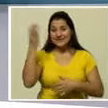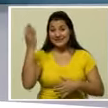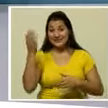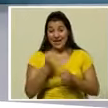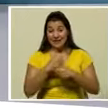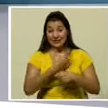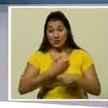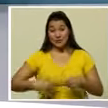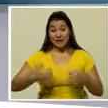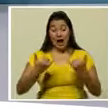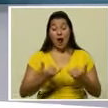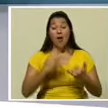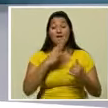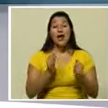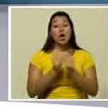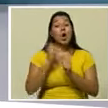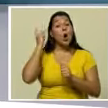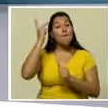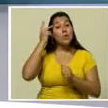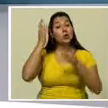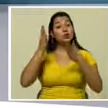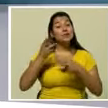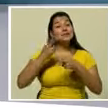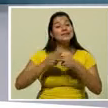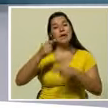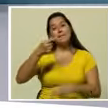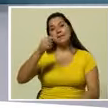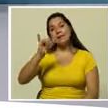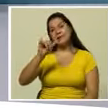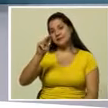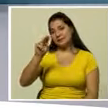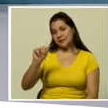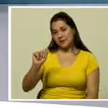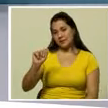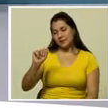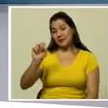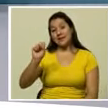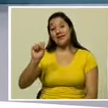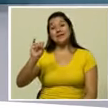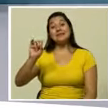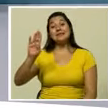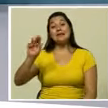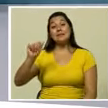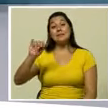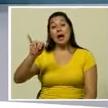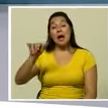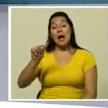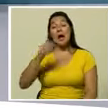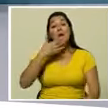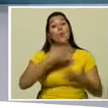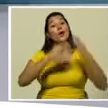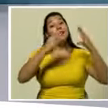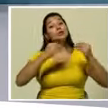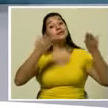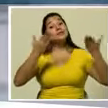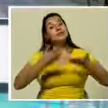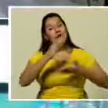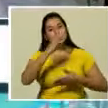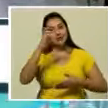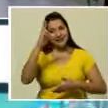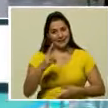la politóloga Gina Cibaja. Buenas noches, Gina. Bienvenida al set de Costa Rica